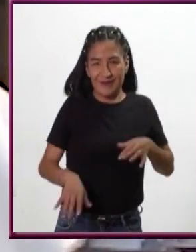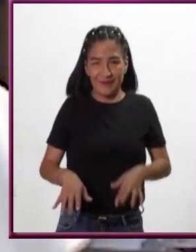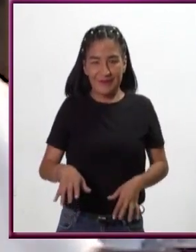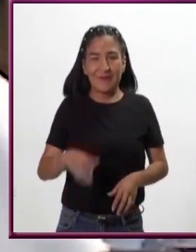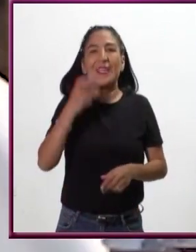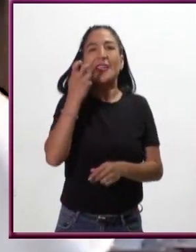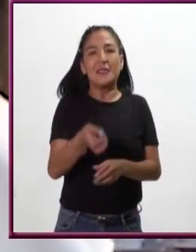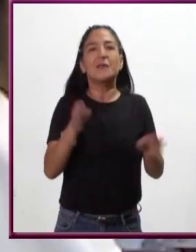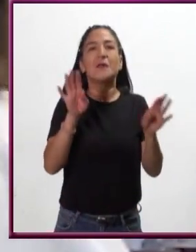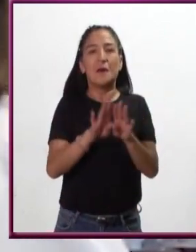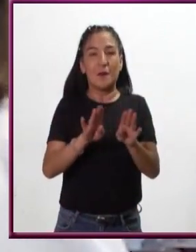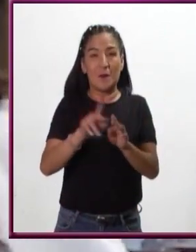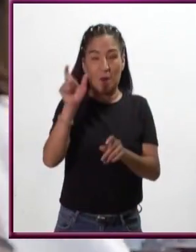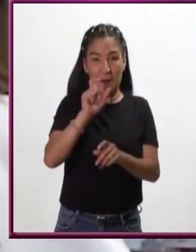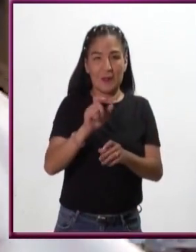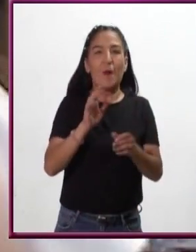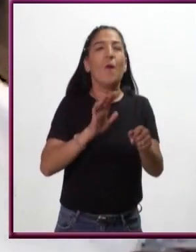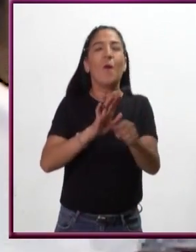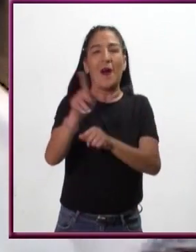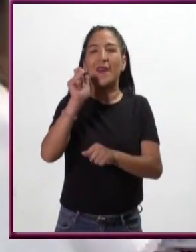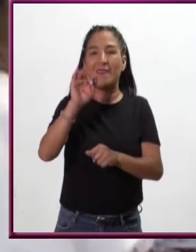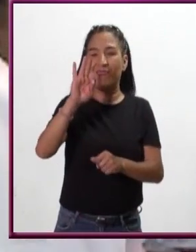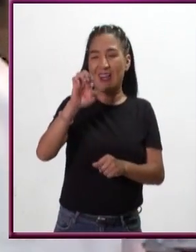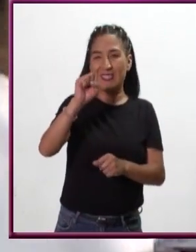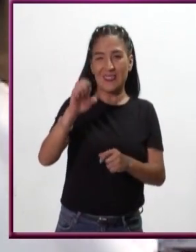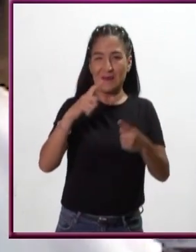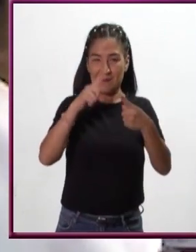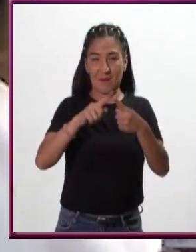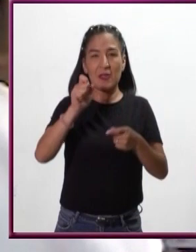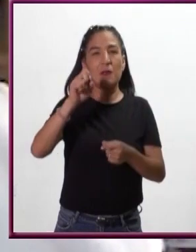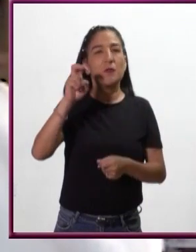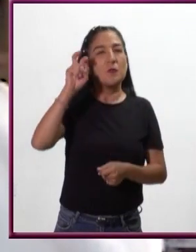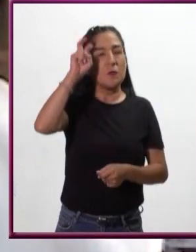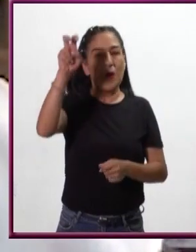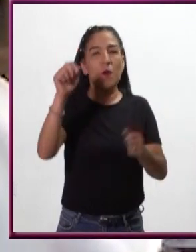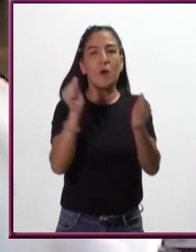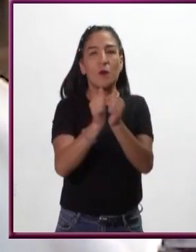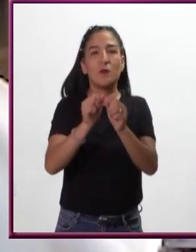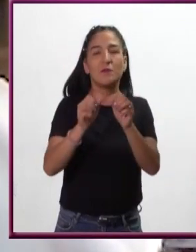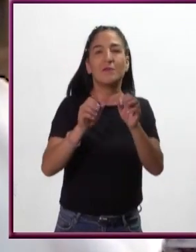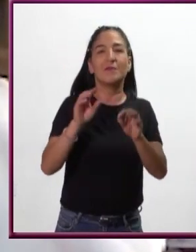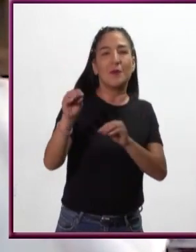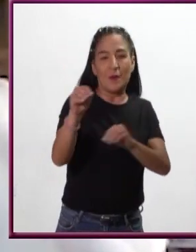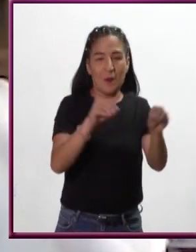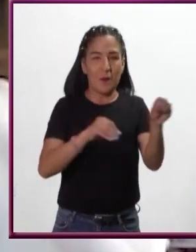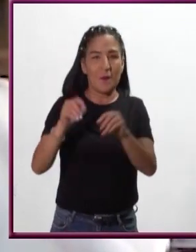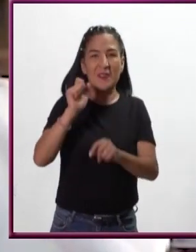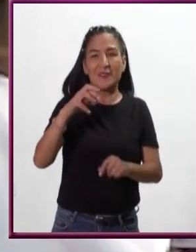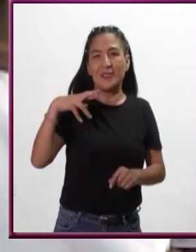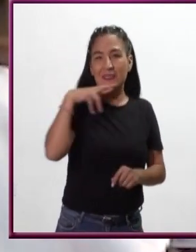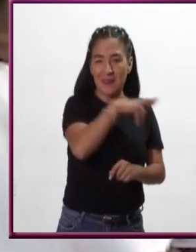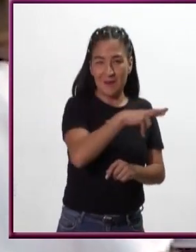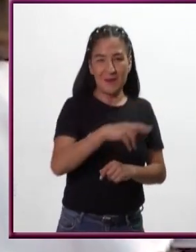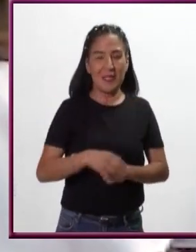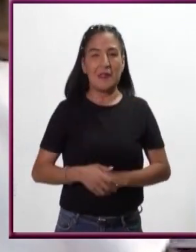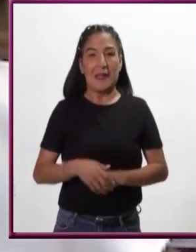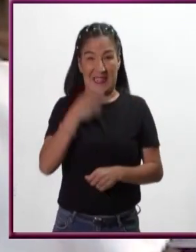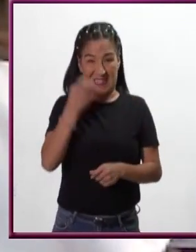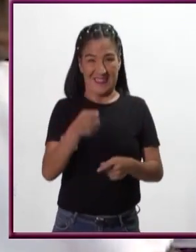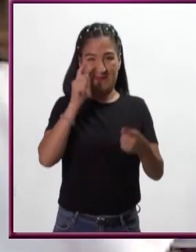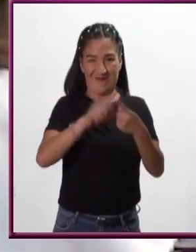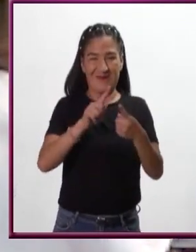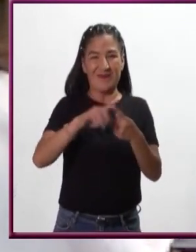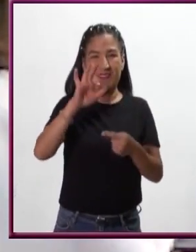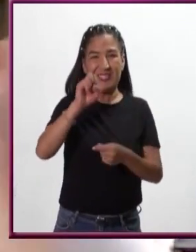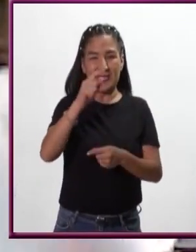ellas. Una de estas fases se conoce como sueño con movimientos oculares rápidos. Y es en esta